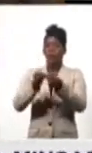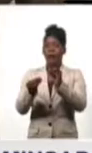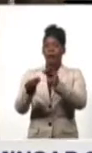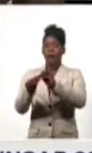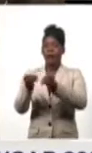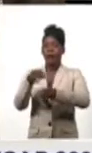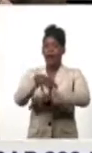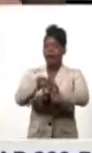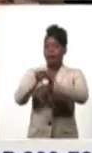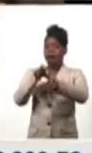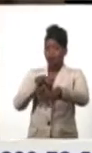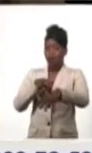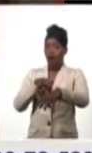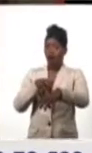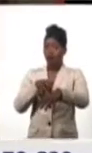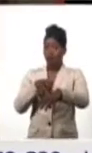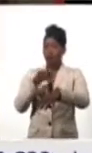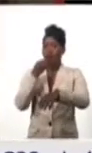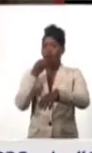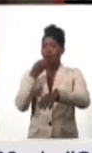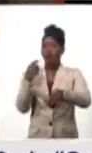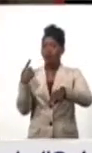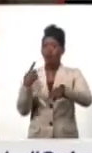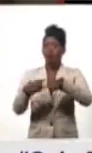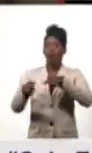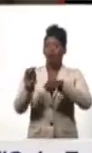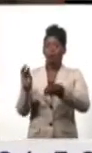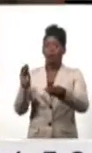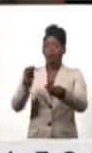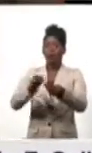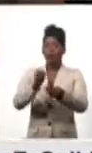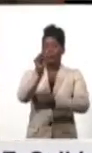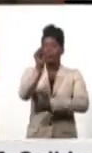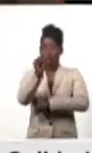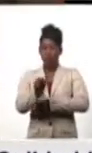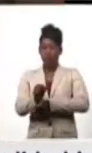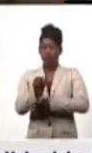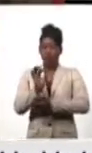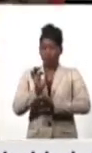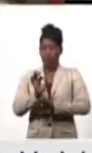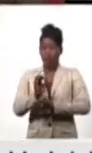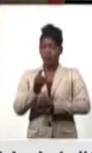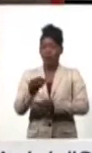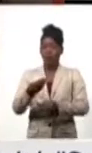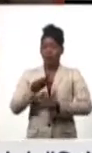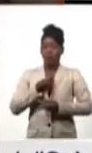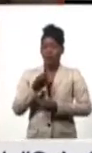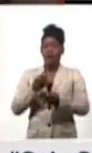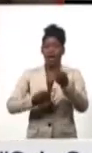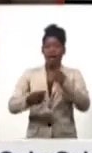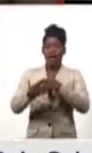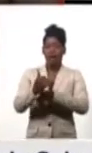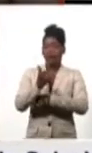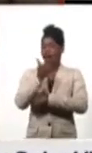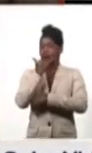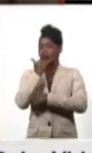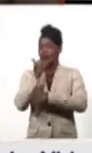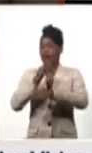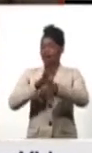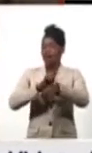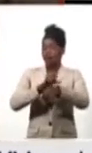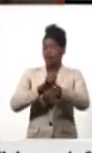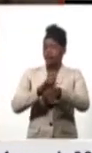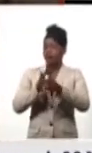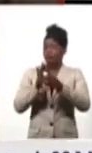silvestres generalmente a humanos y provocan entonces daños, provocando enfermedades, como es el caso de